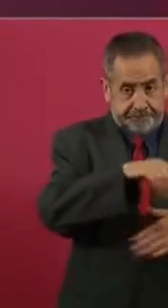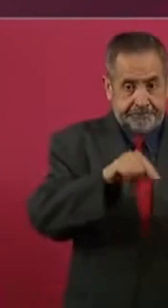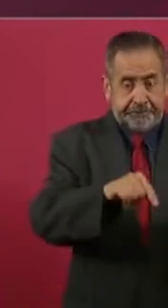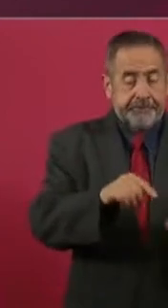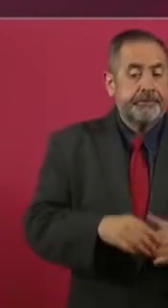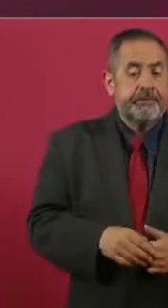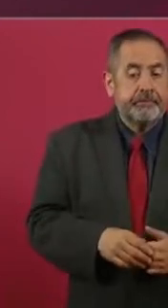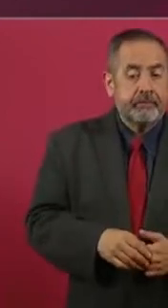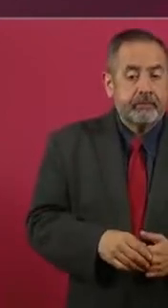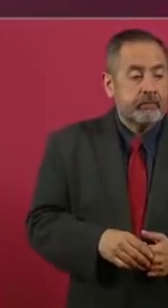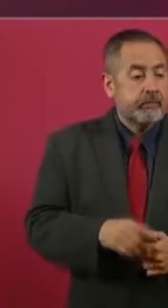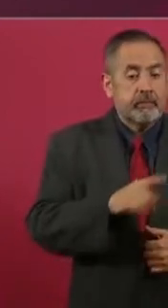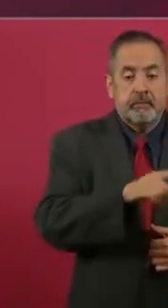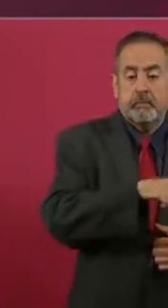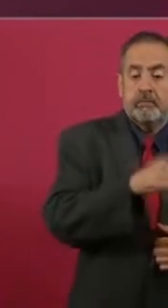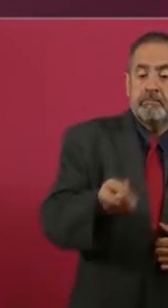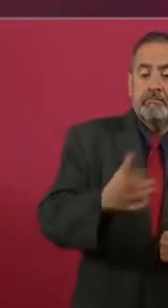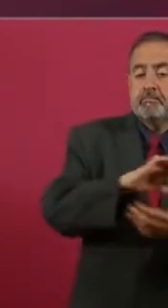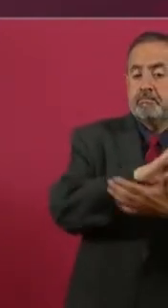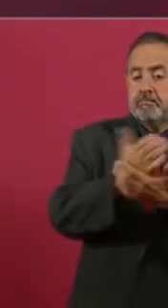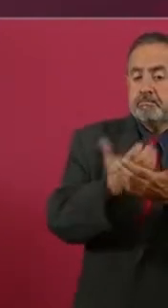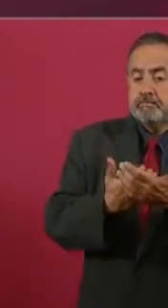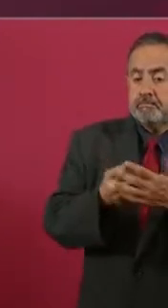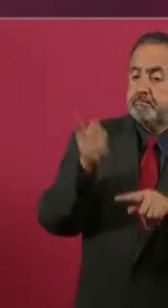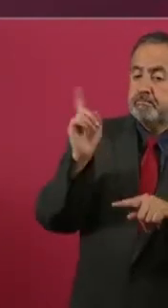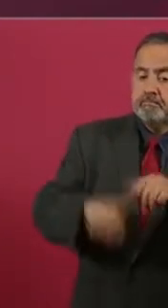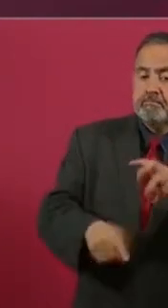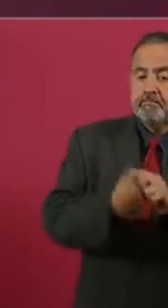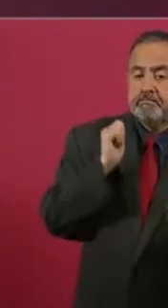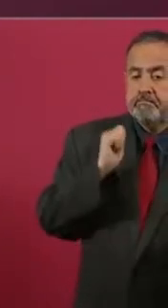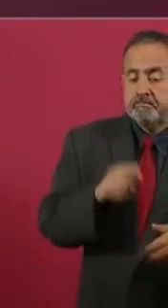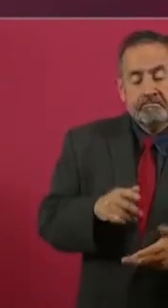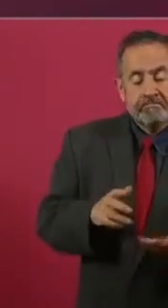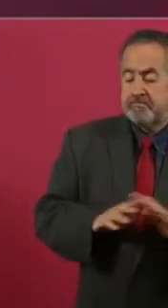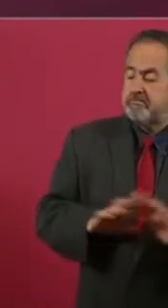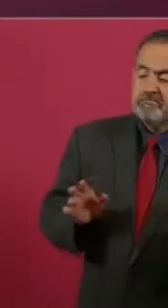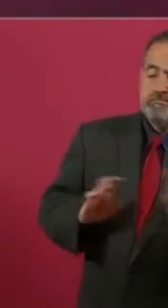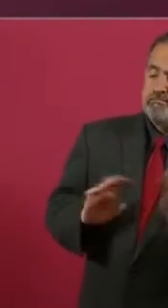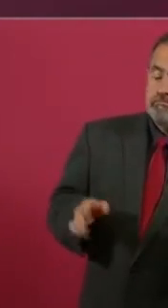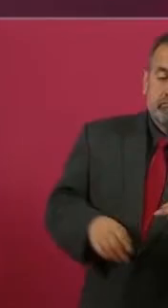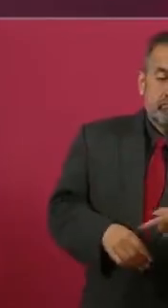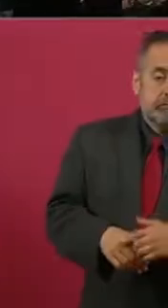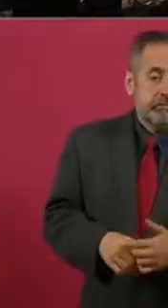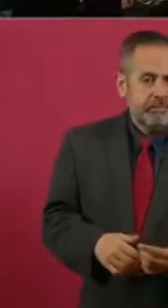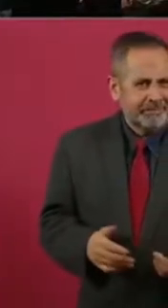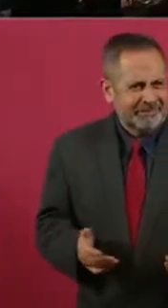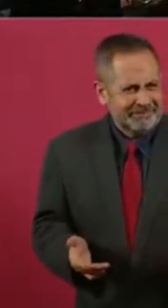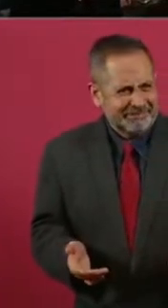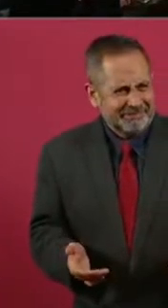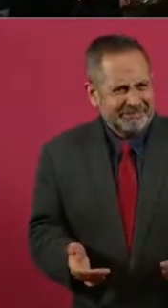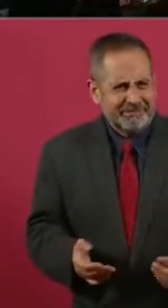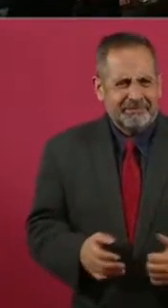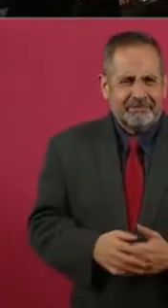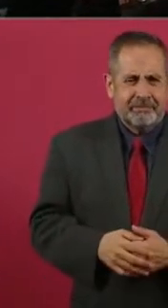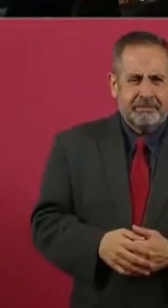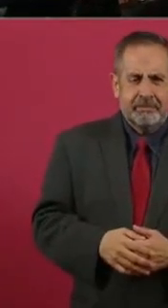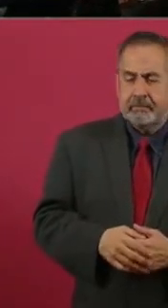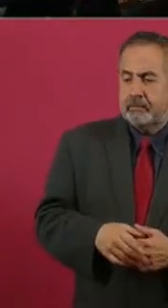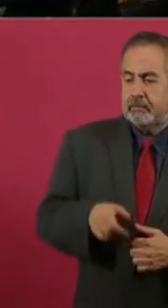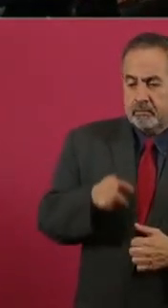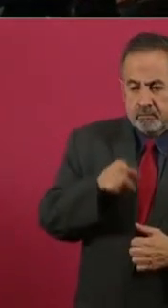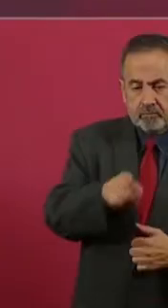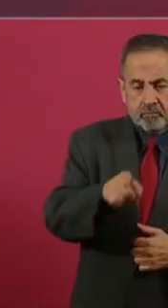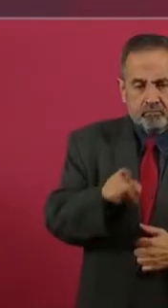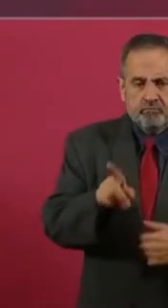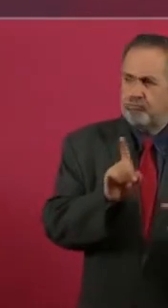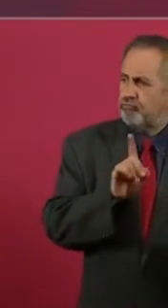le suspendieron un contrato y argumentaron de que me había insultado y